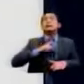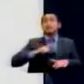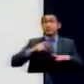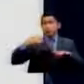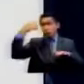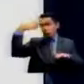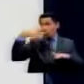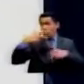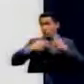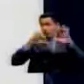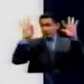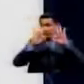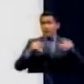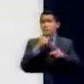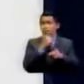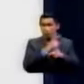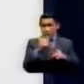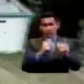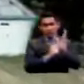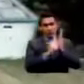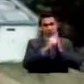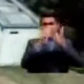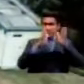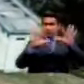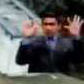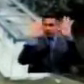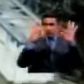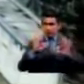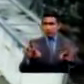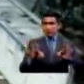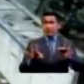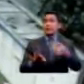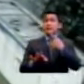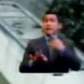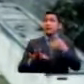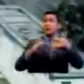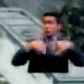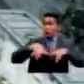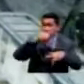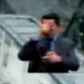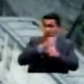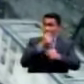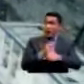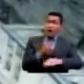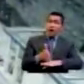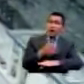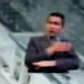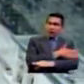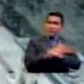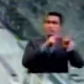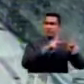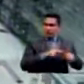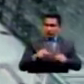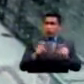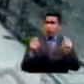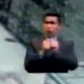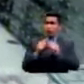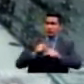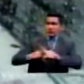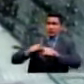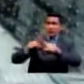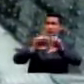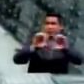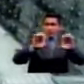dispone el Ministerio de Energía y Minas coordinar y ejecutar todas las acciones necesarias con el SENACE y las empresas de generación de